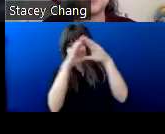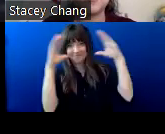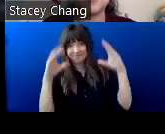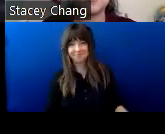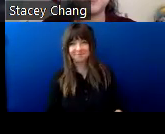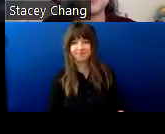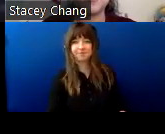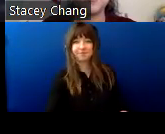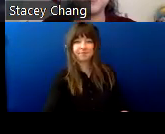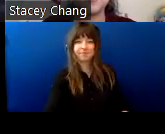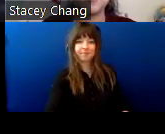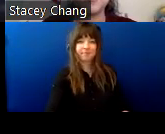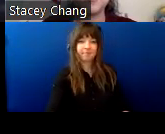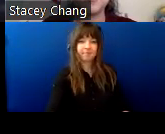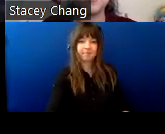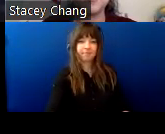futuro.